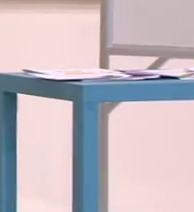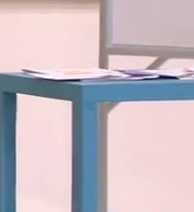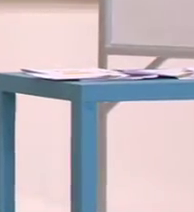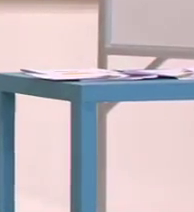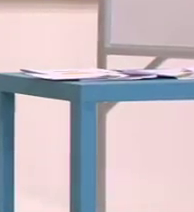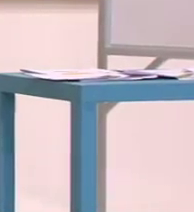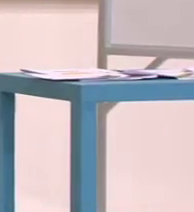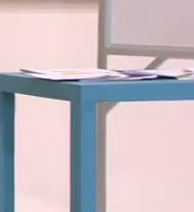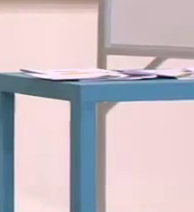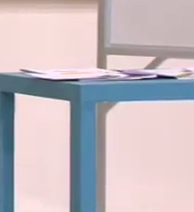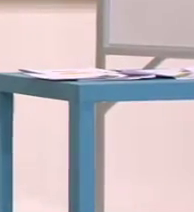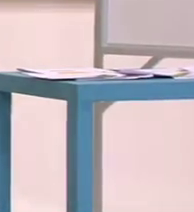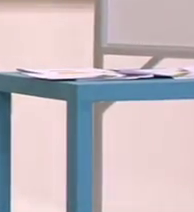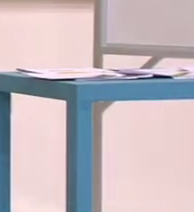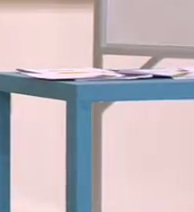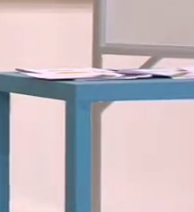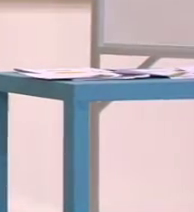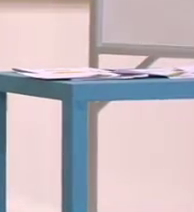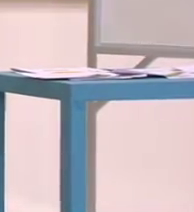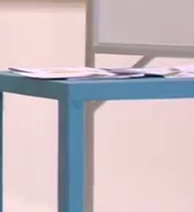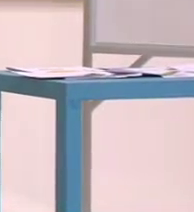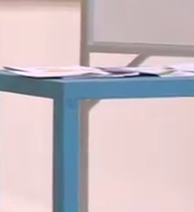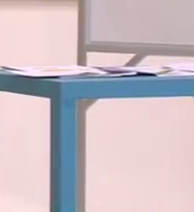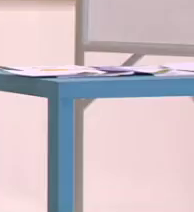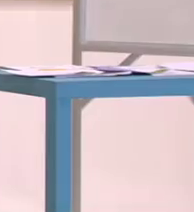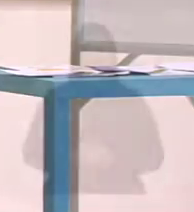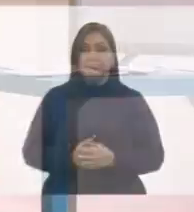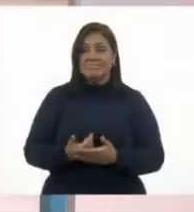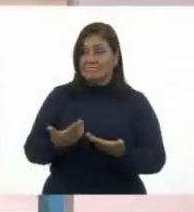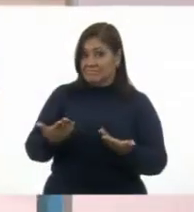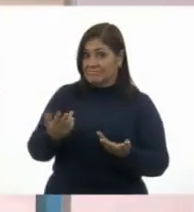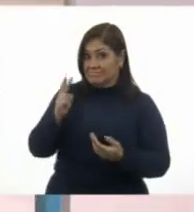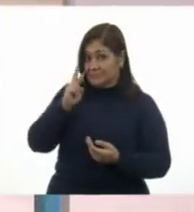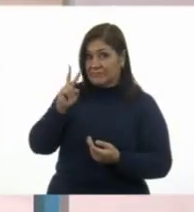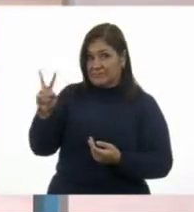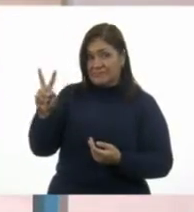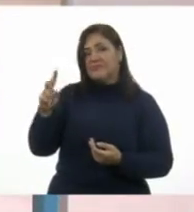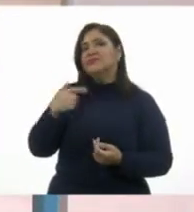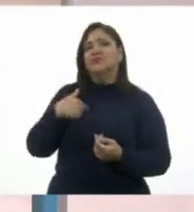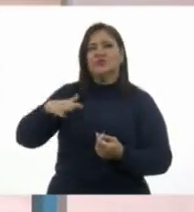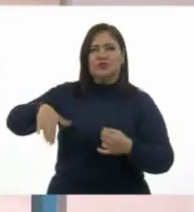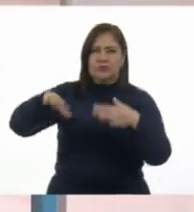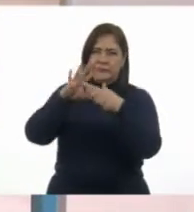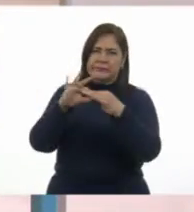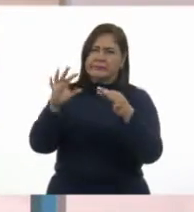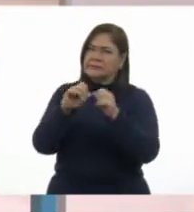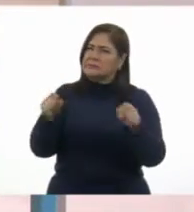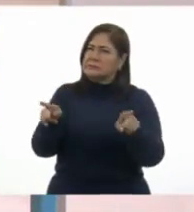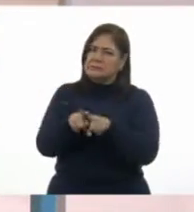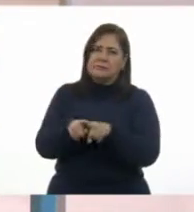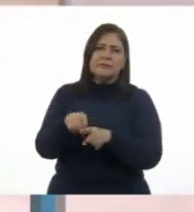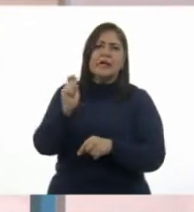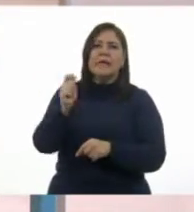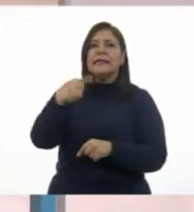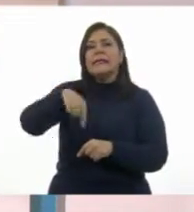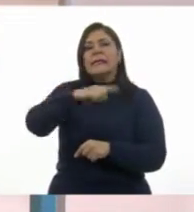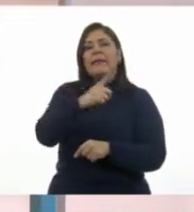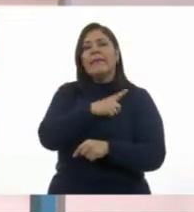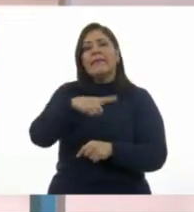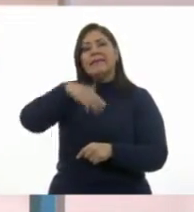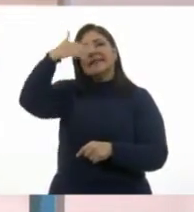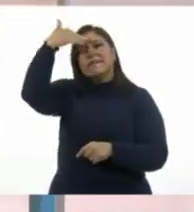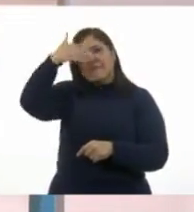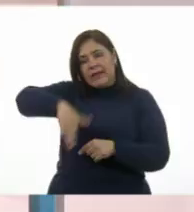lakchan, mash mi kalakchumben y sum. ¿Ves, Pepe? Acabo de comentarles lo mismo. Tenemos que saber que